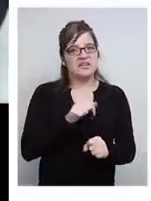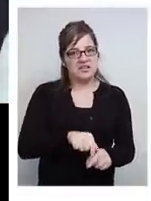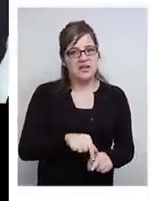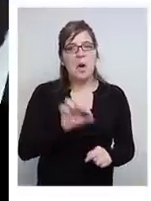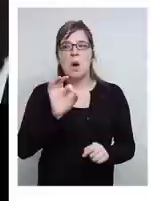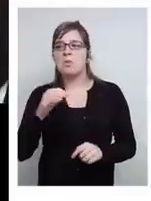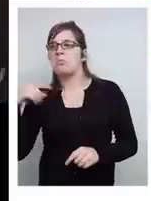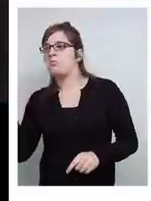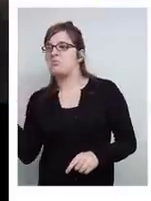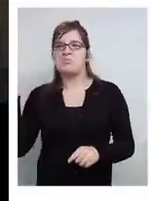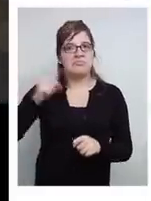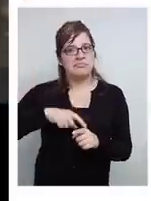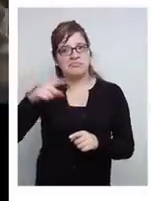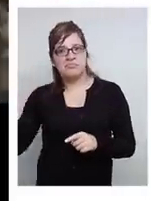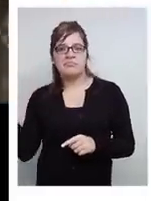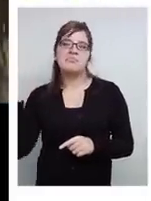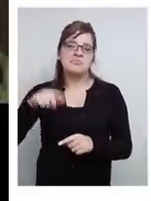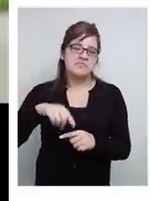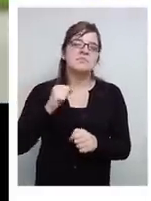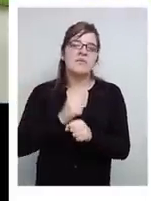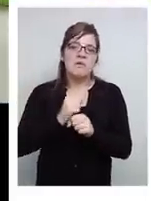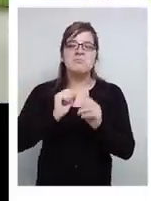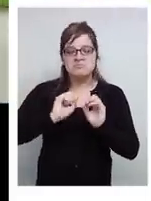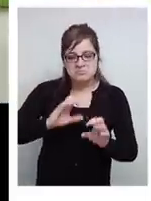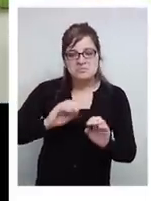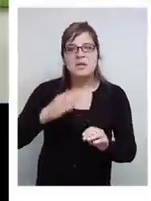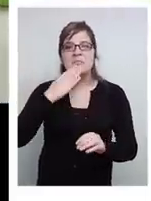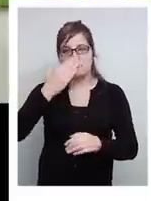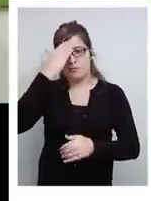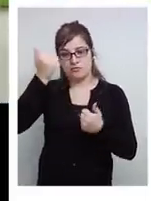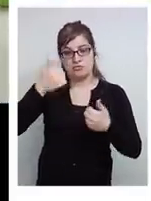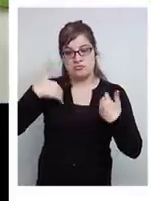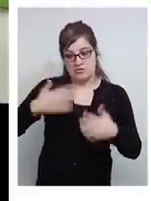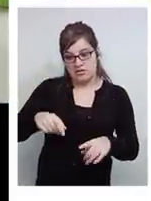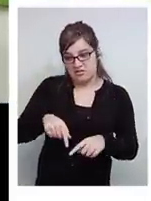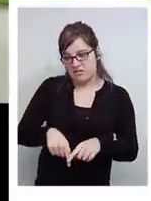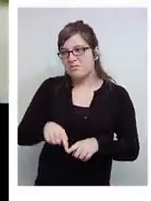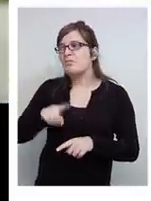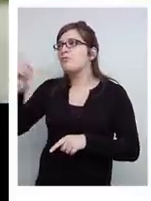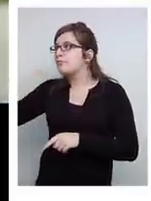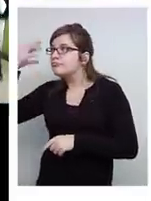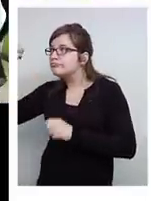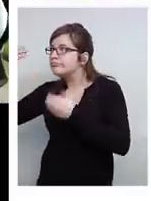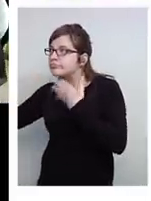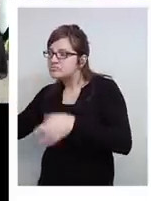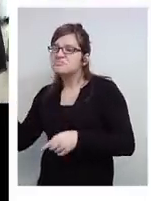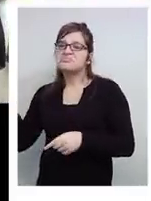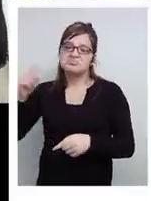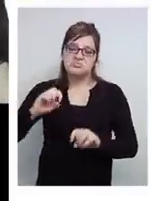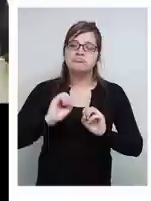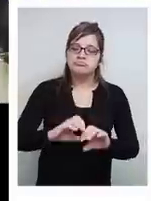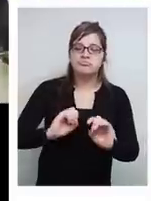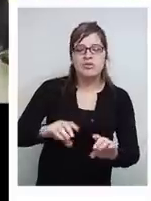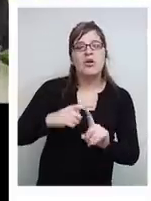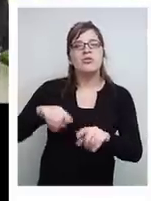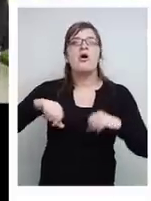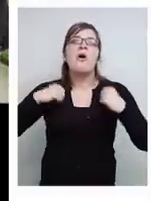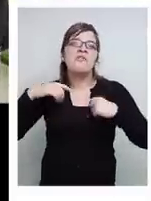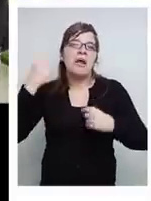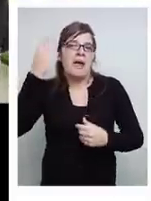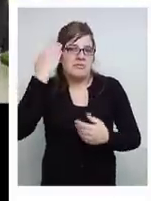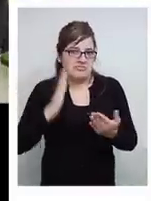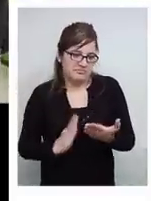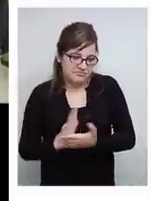su aporte como profesionales a sus compañeros que se están iniciando. La verdad es que para nosotros ha